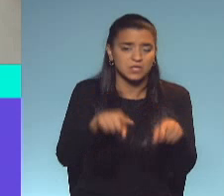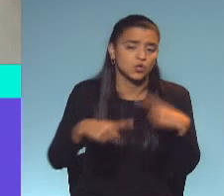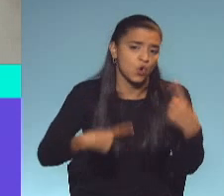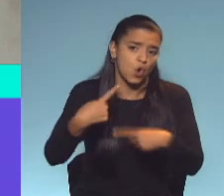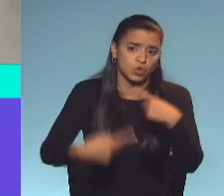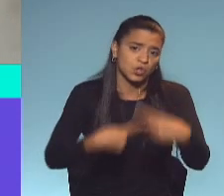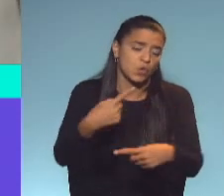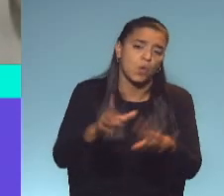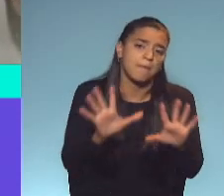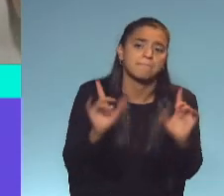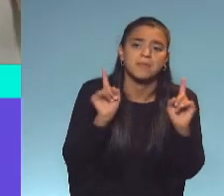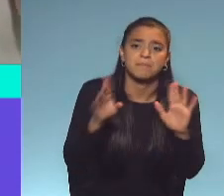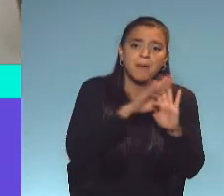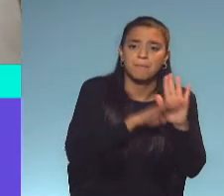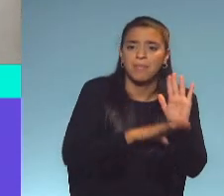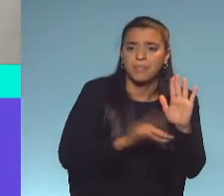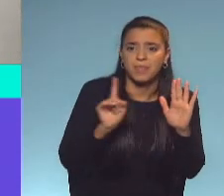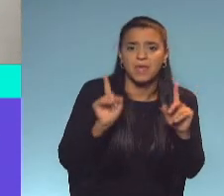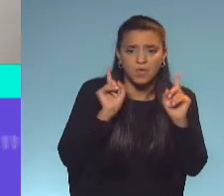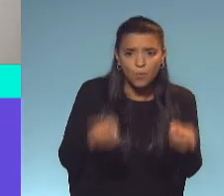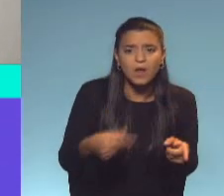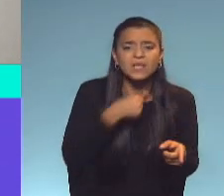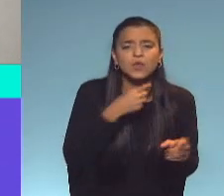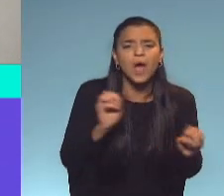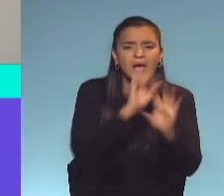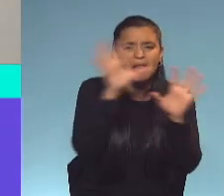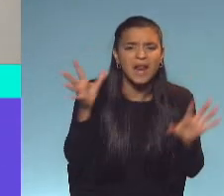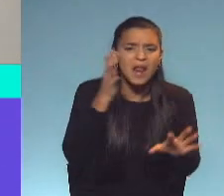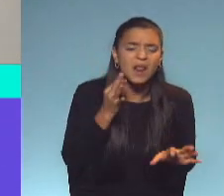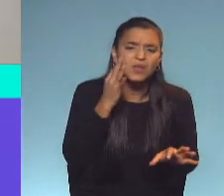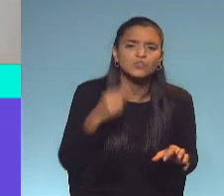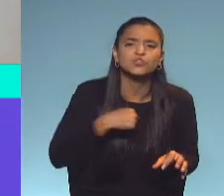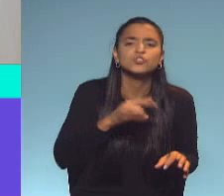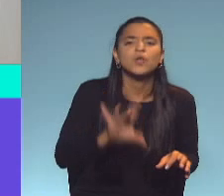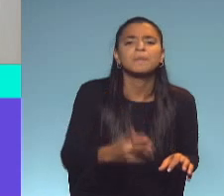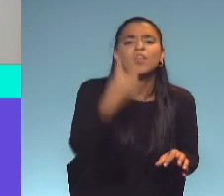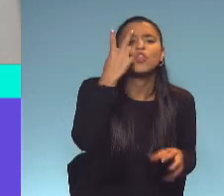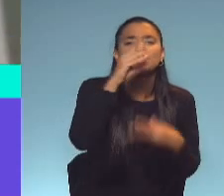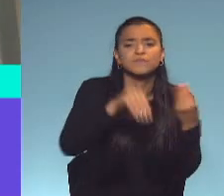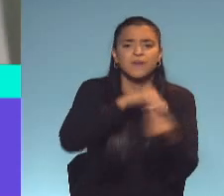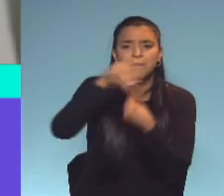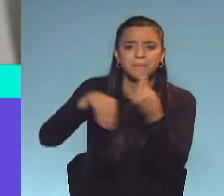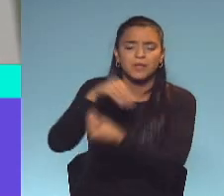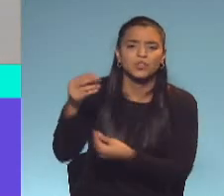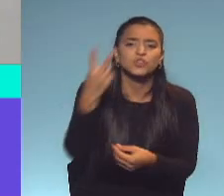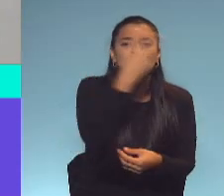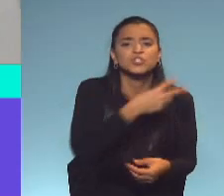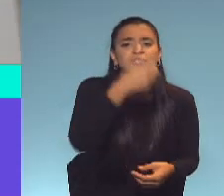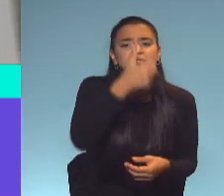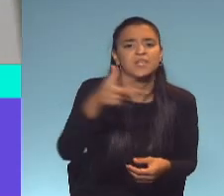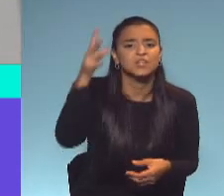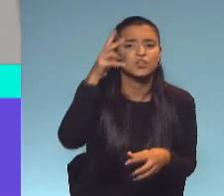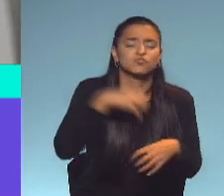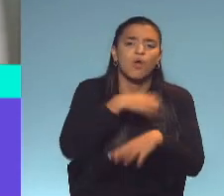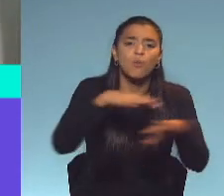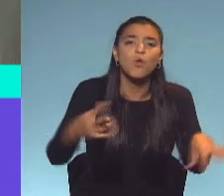continúa esa misma medida vigente. ¿Vos sabés igual que te quiero aclarar algo? He tenido solo dos familias de 268